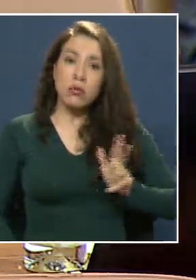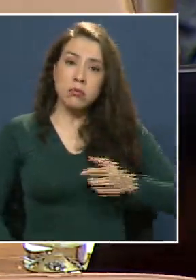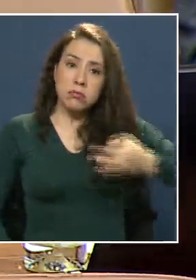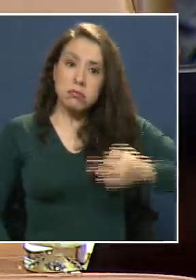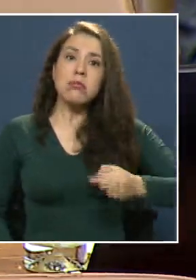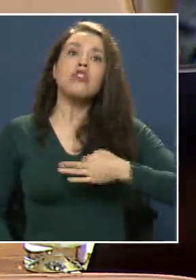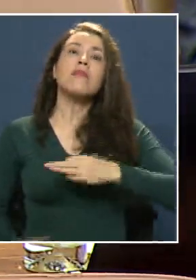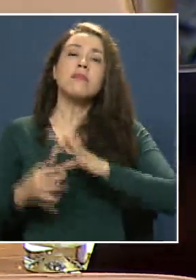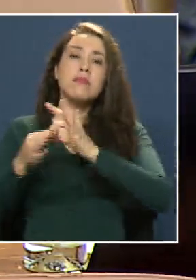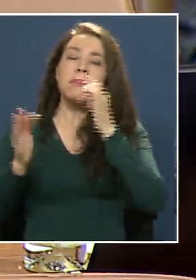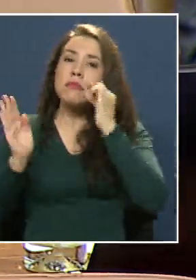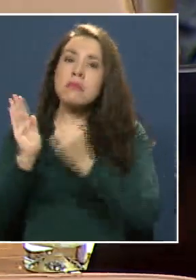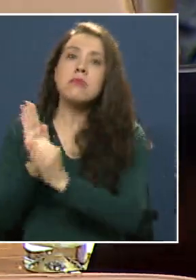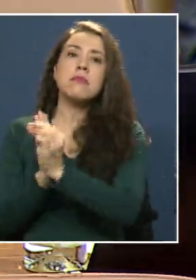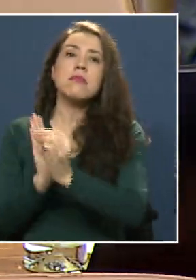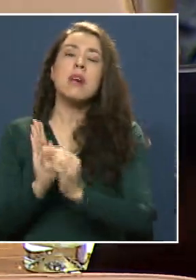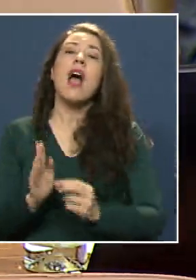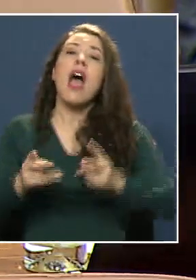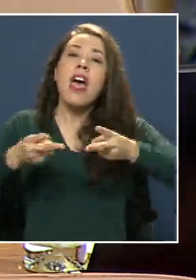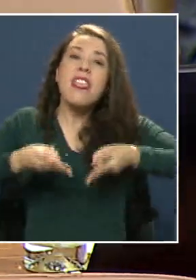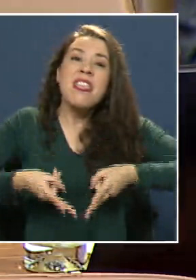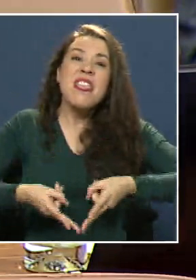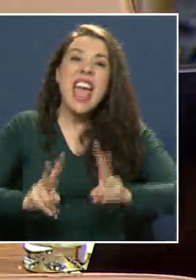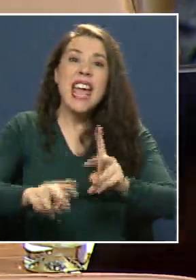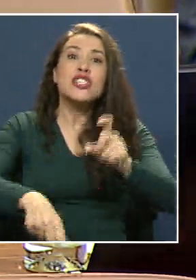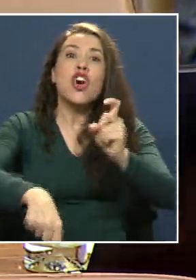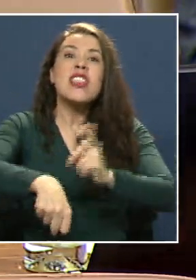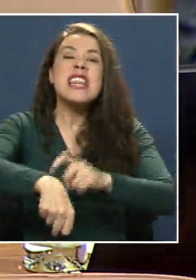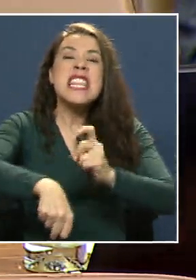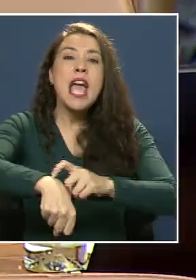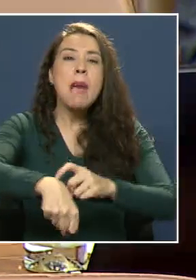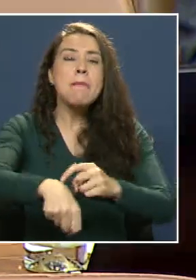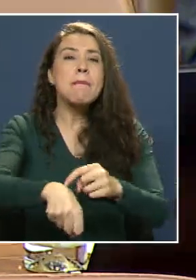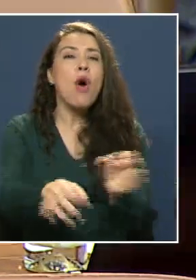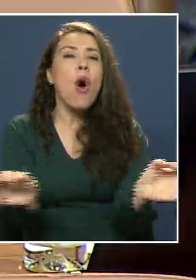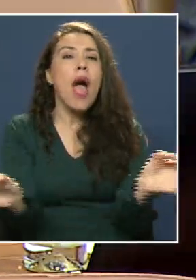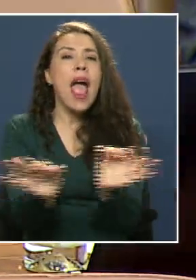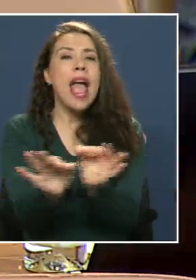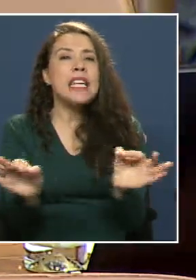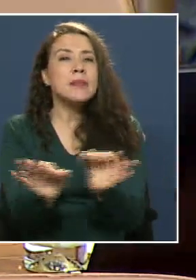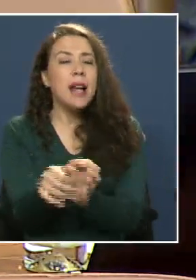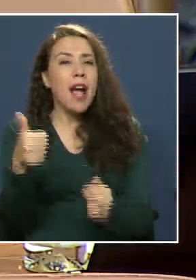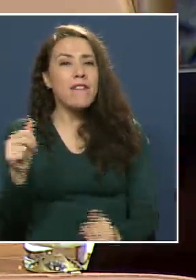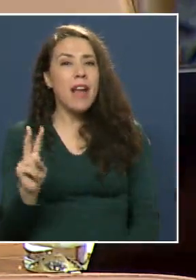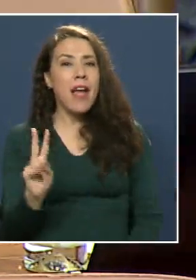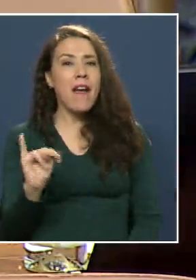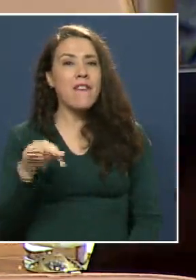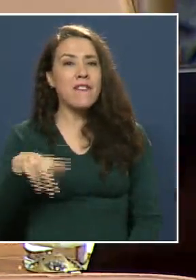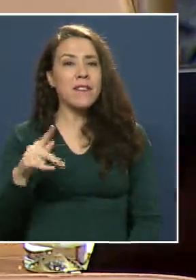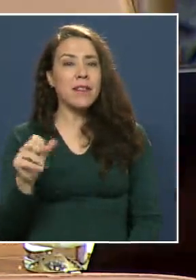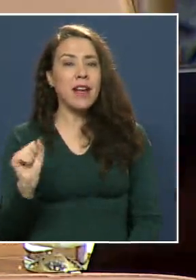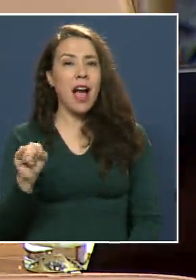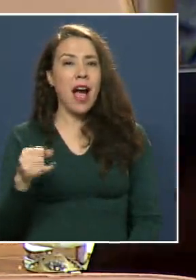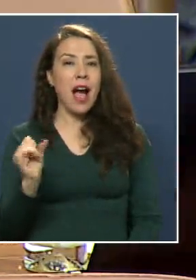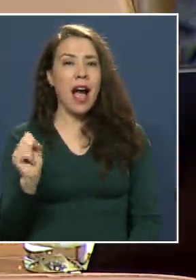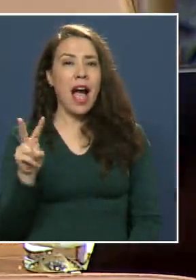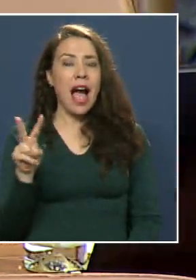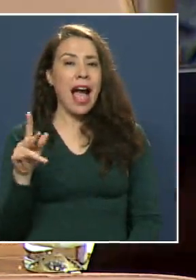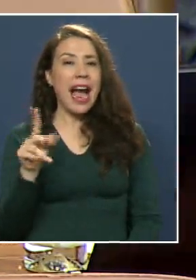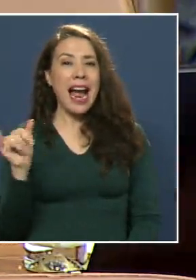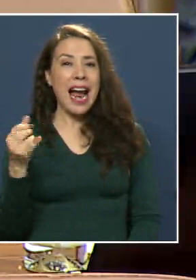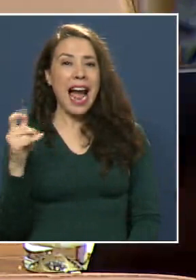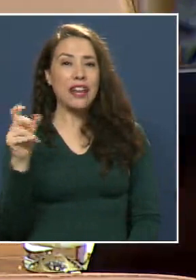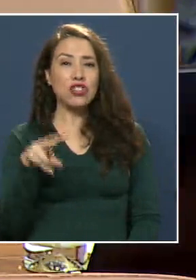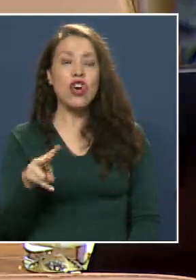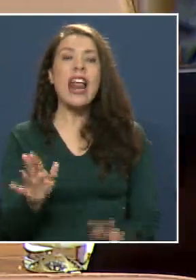reconocerlo. El derecho al tiempo lo explica muy bien Vinca Jackson en su libro